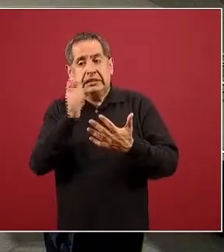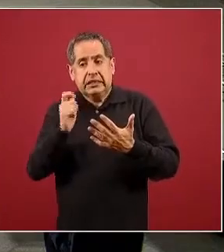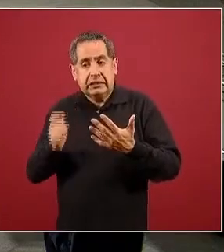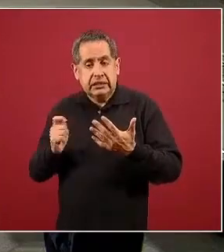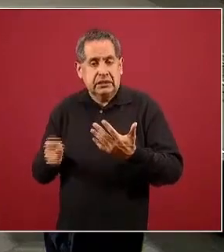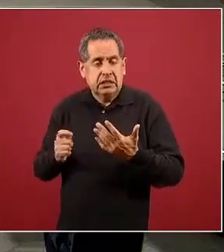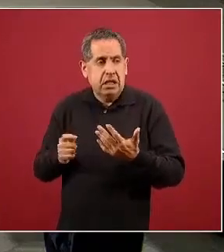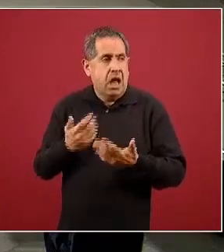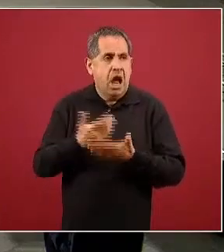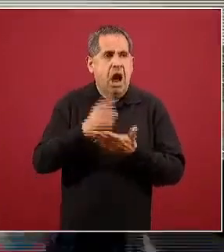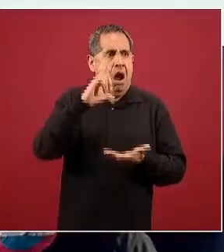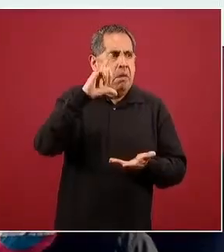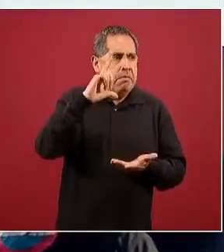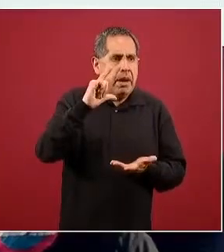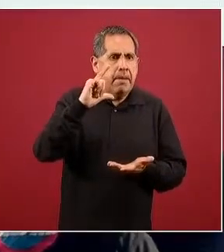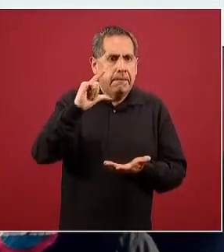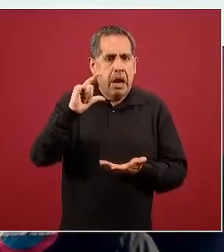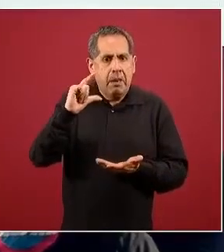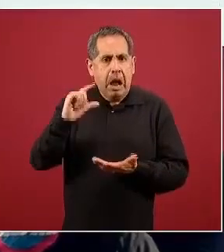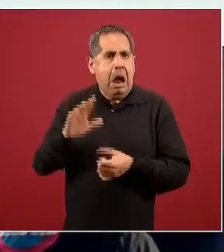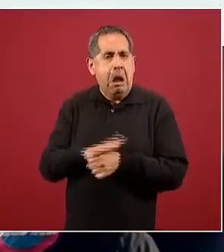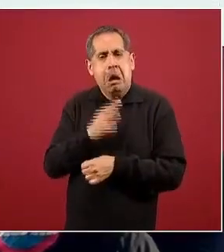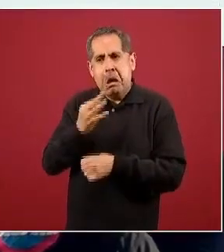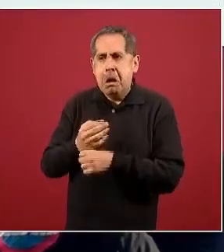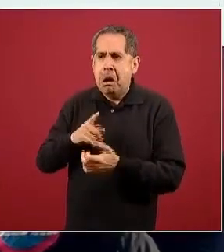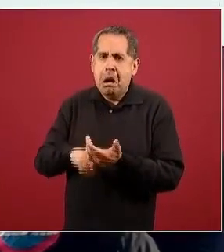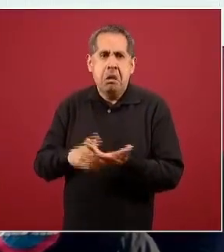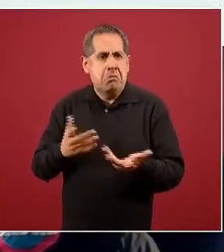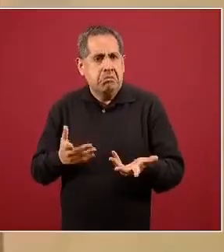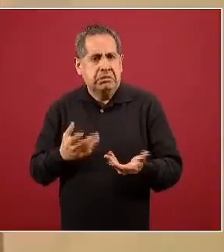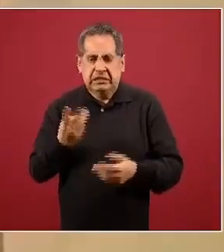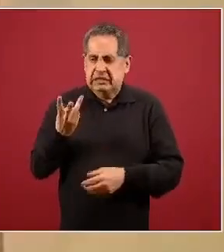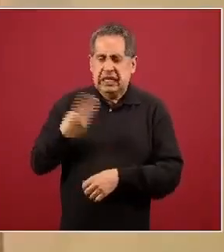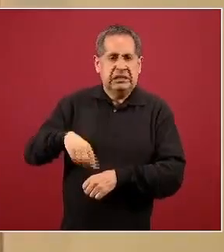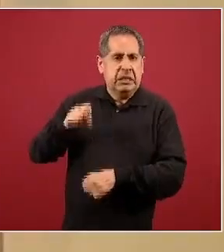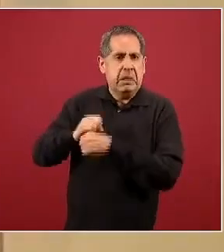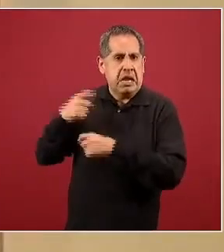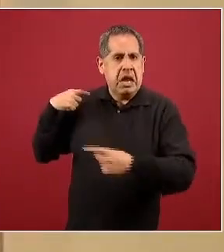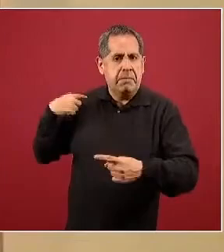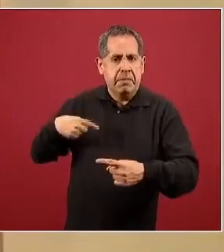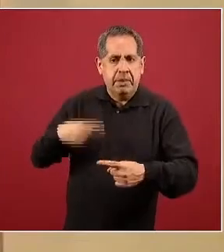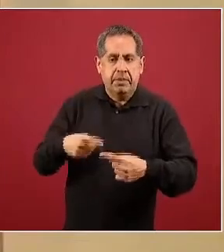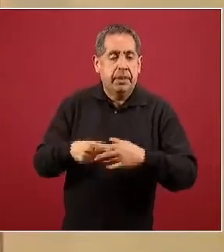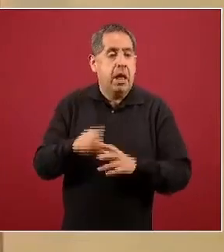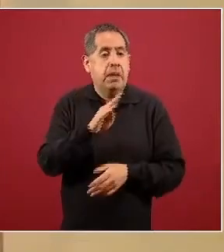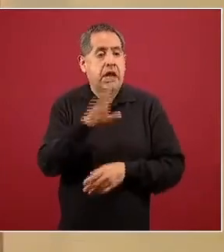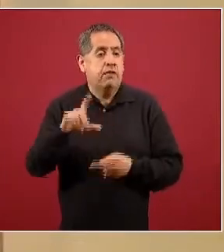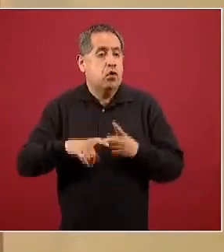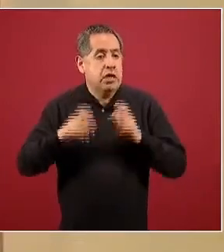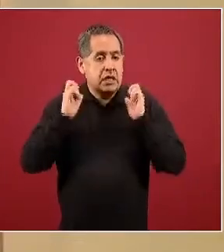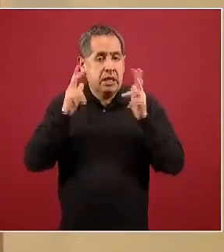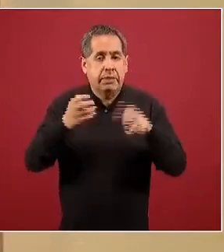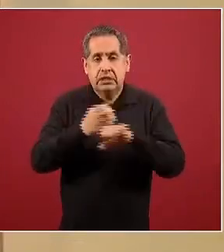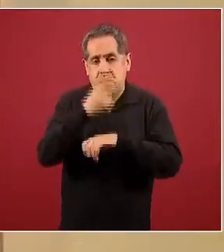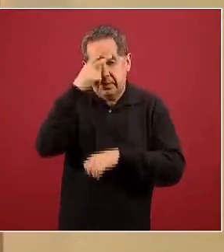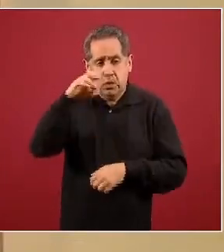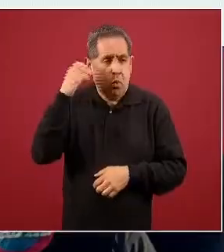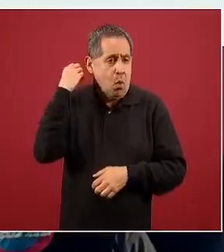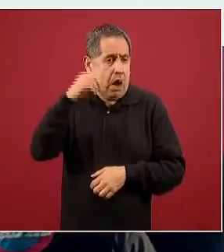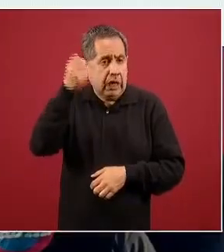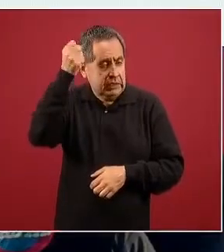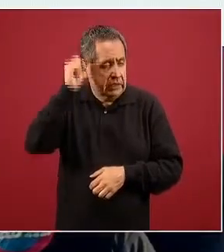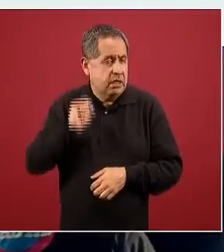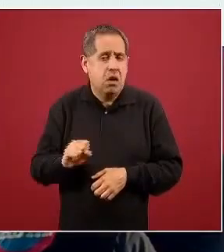han tenido un descenso consistente en 3 o más semanas epidemiológicas: Baja California, Chiapas, Estado de México,